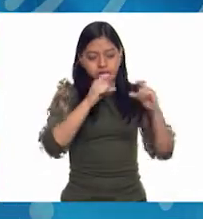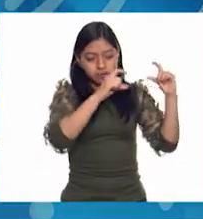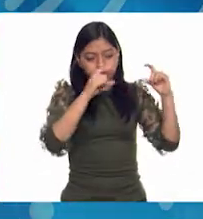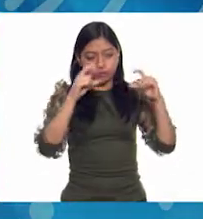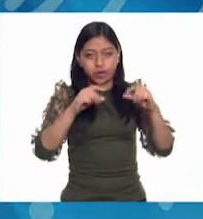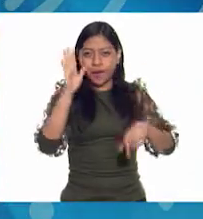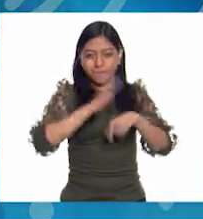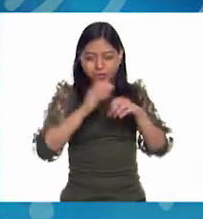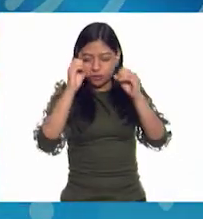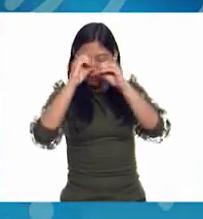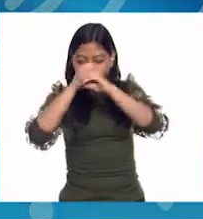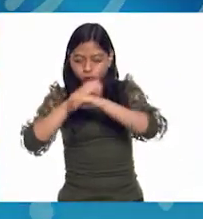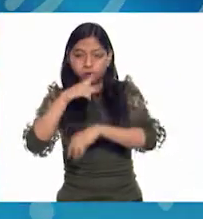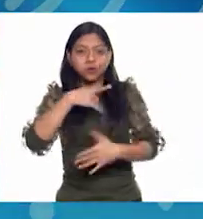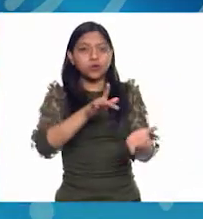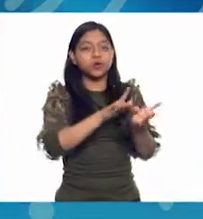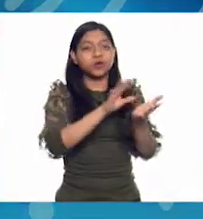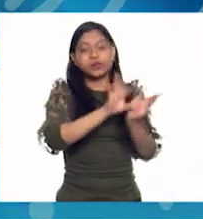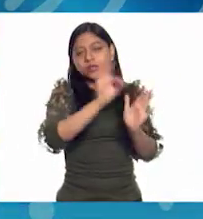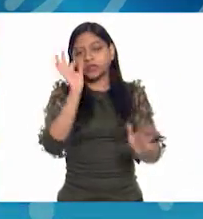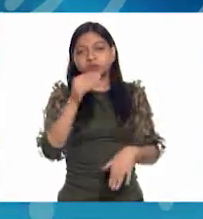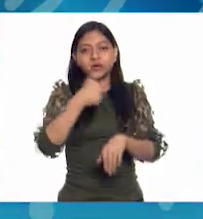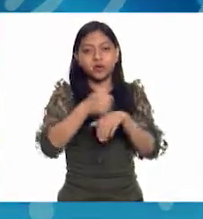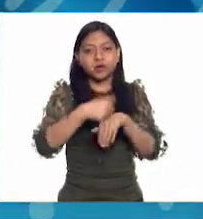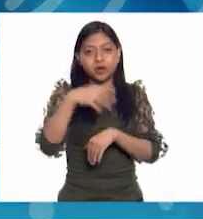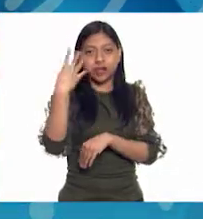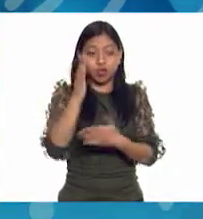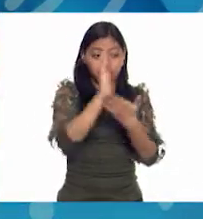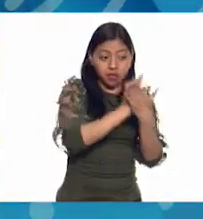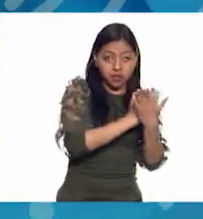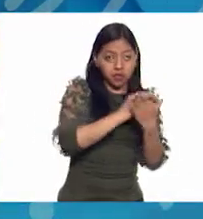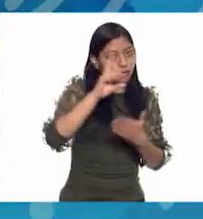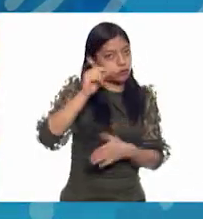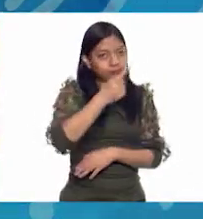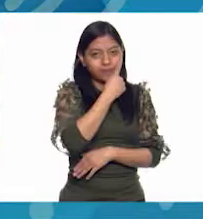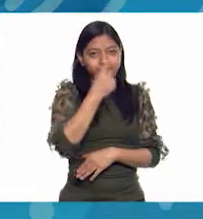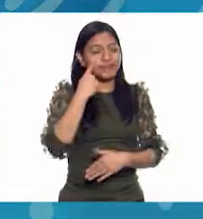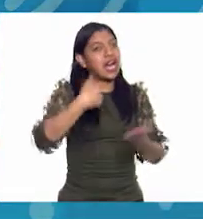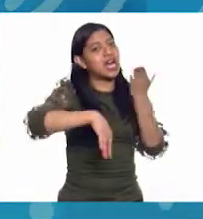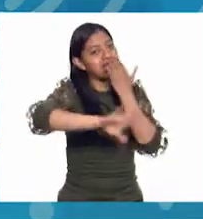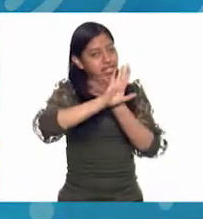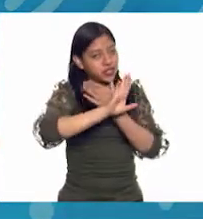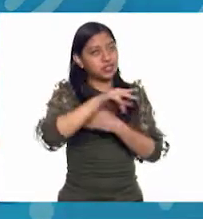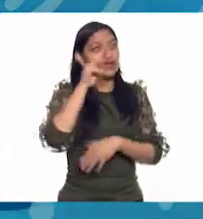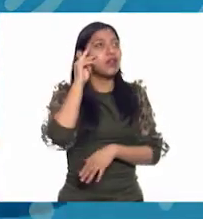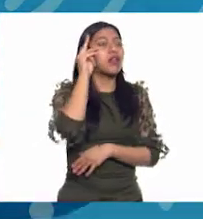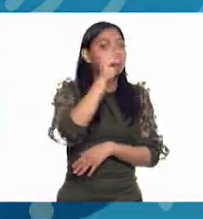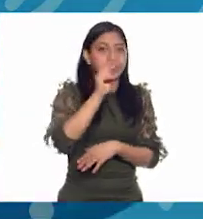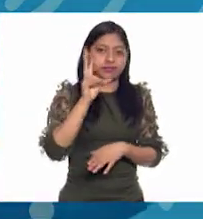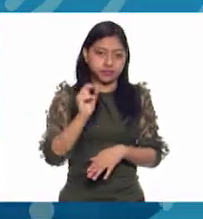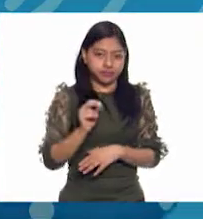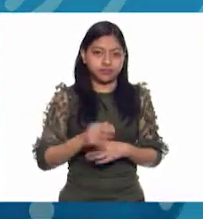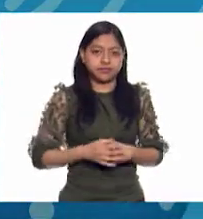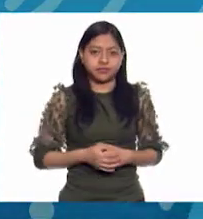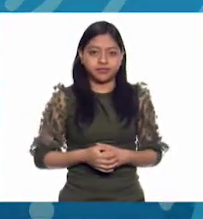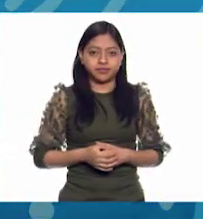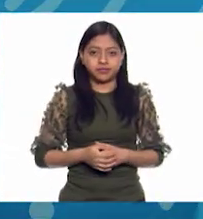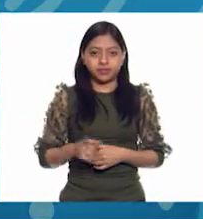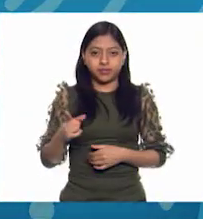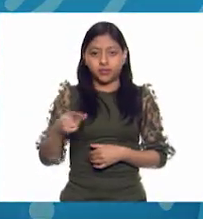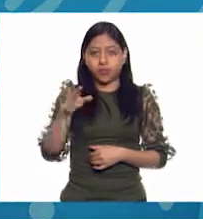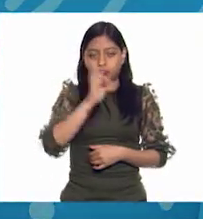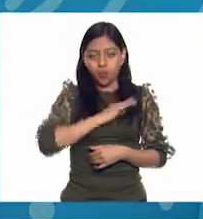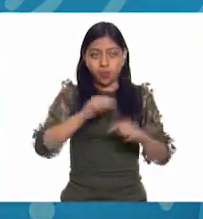número, y entonces hay que usar la del número 14, no menos, porque puede dañar su retina. Entonces con estos vidrios ustedes se los pueden colocar